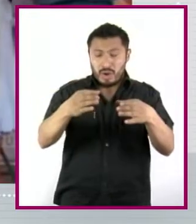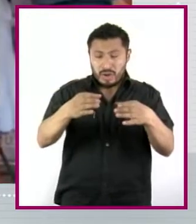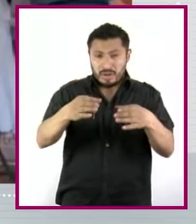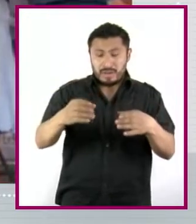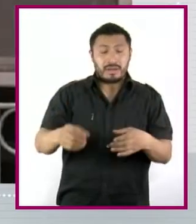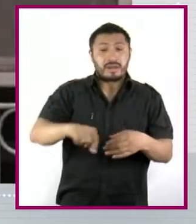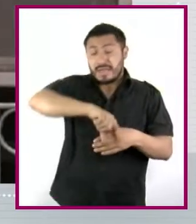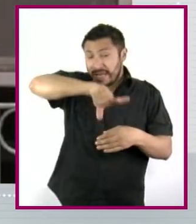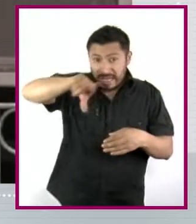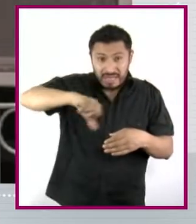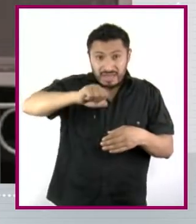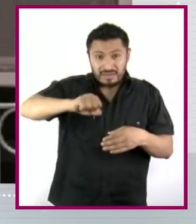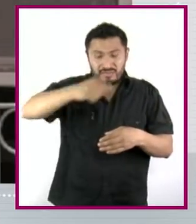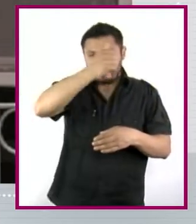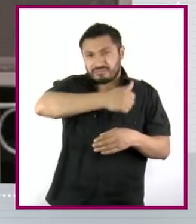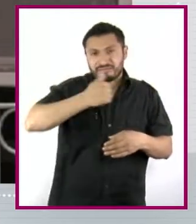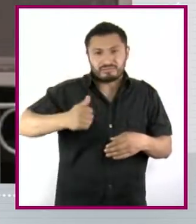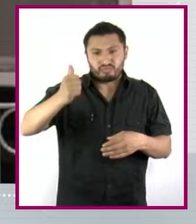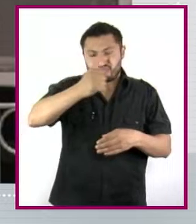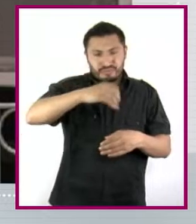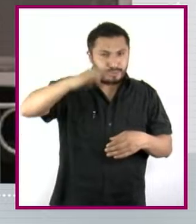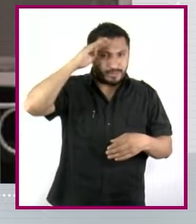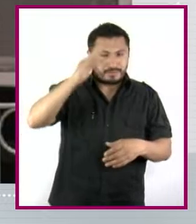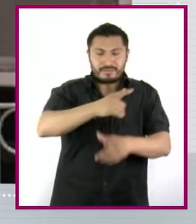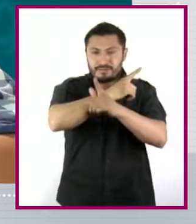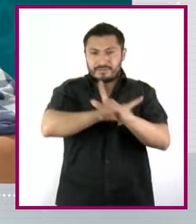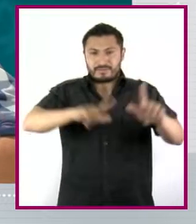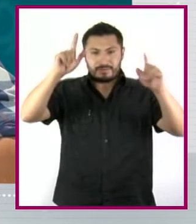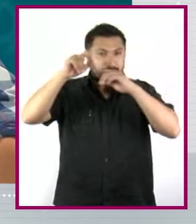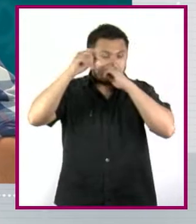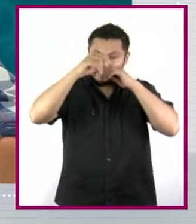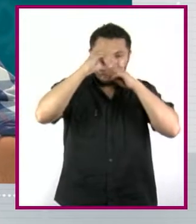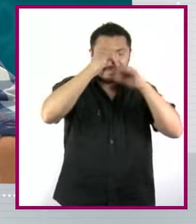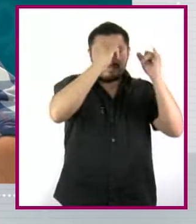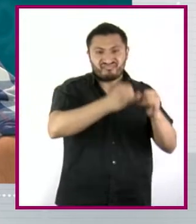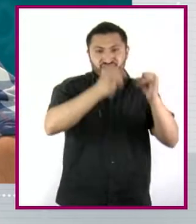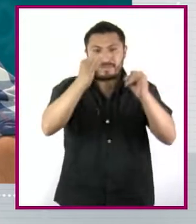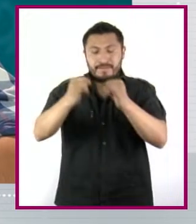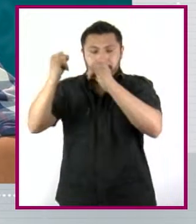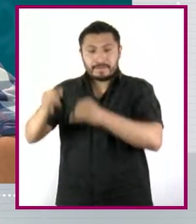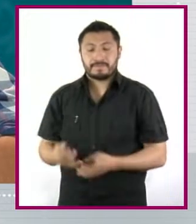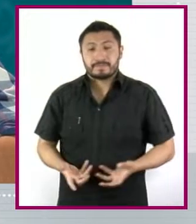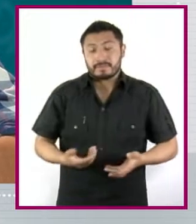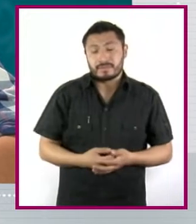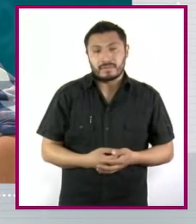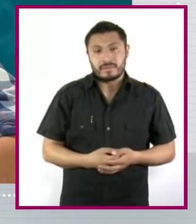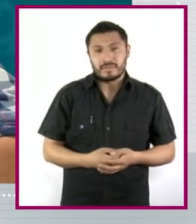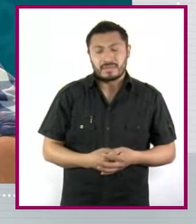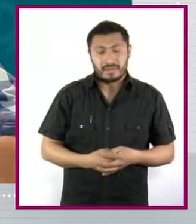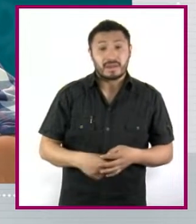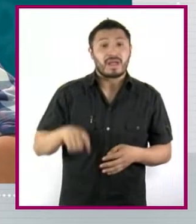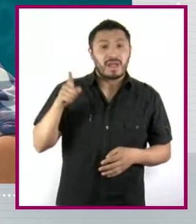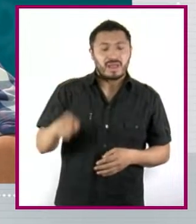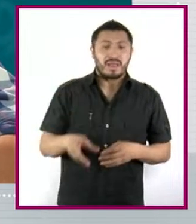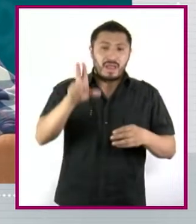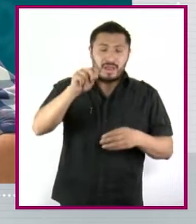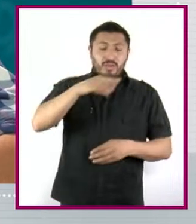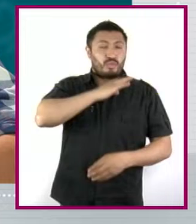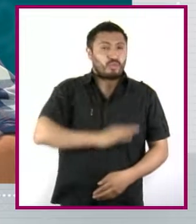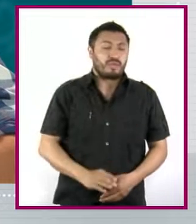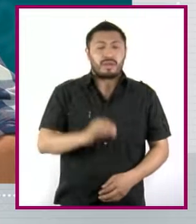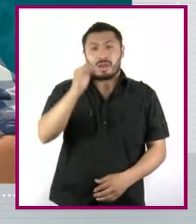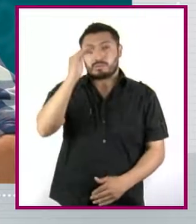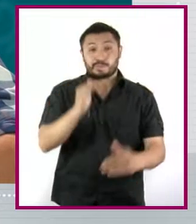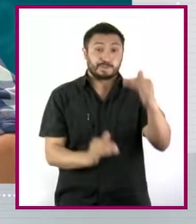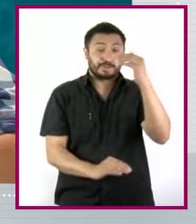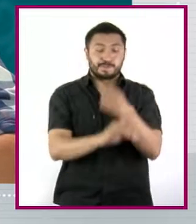y solo después cada uno de ellos se puede pensar como individuo. De manera general, ¿qué tipo de injusticias, desigualdades y